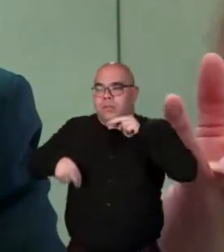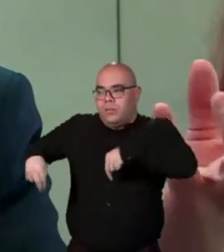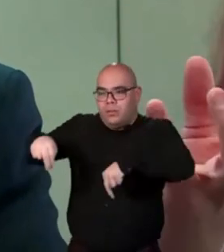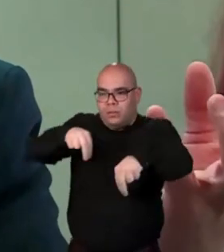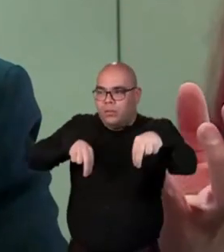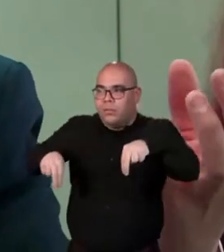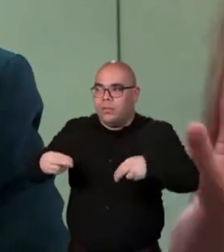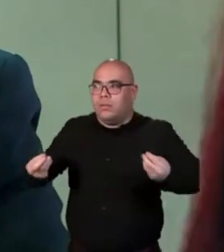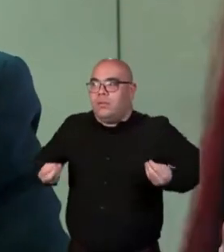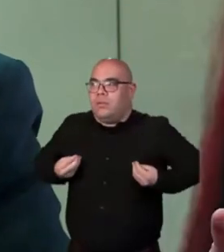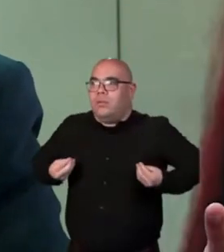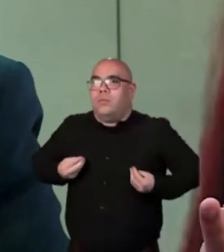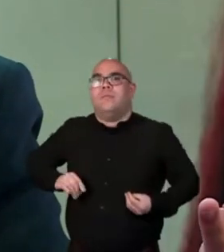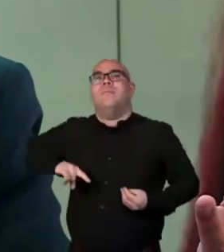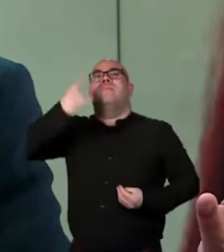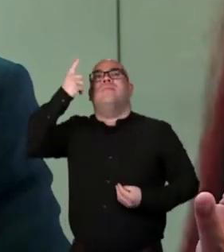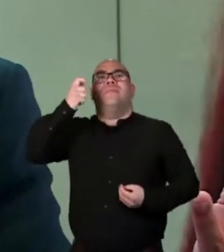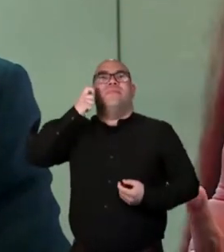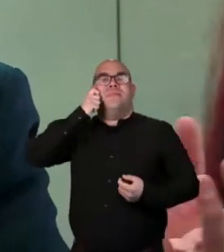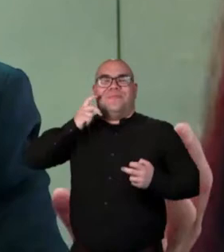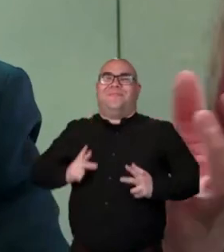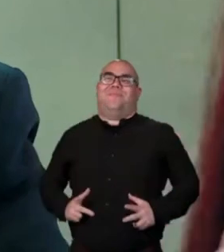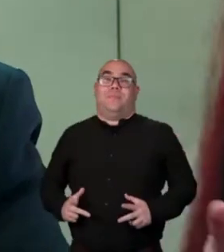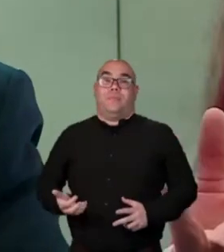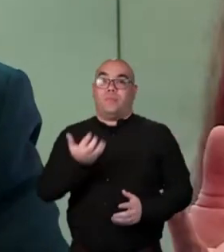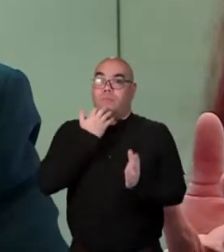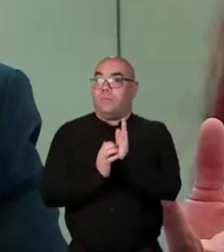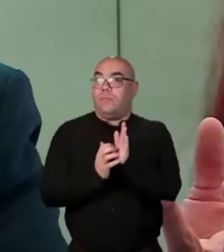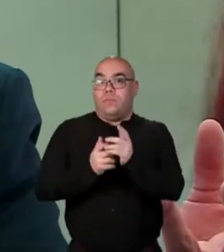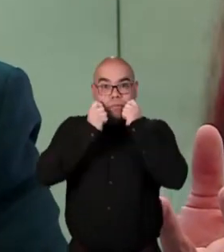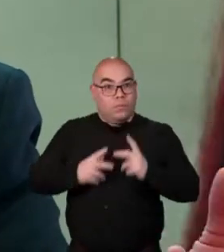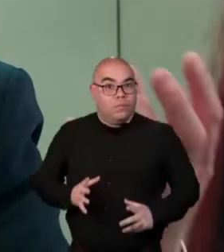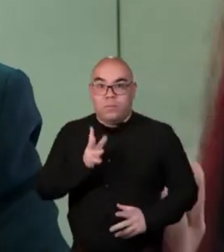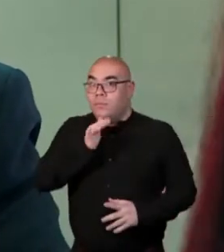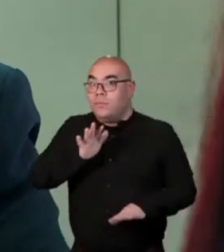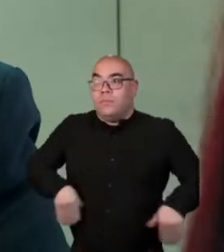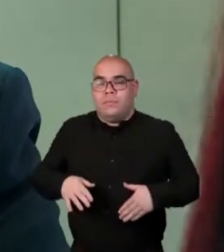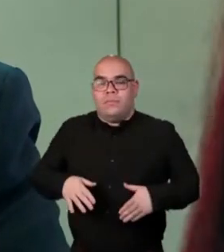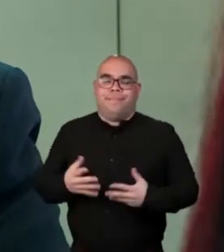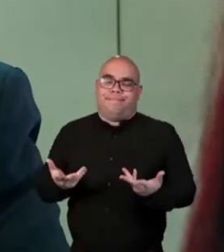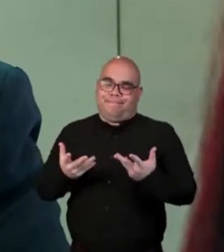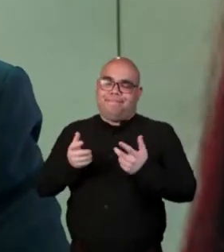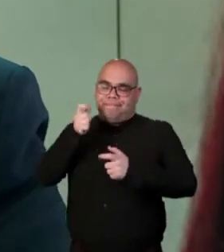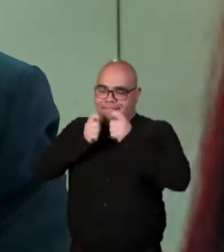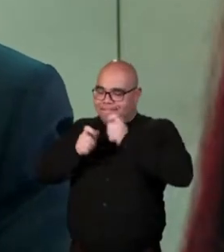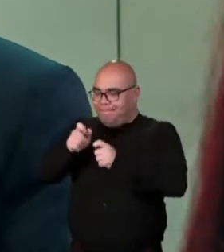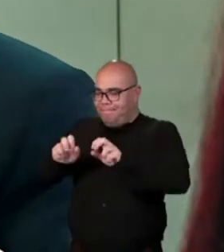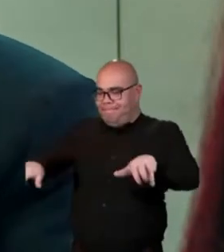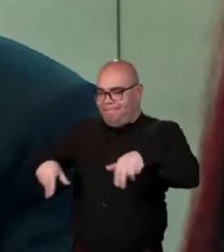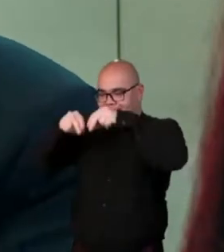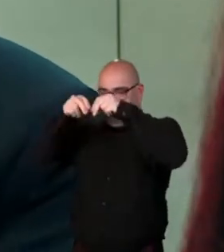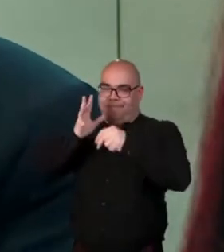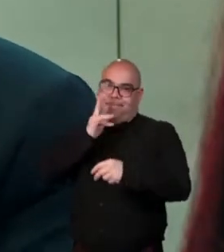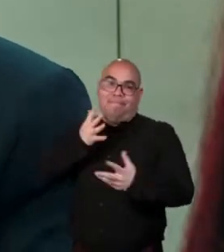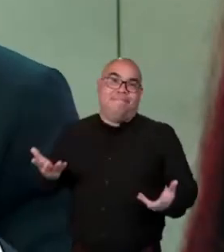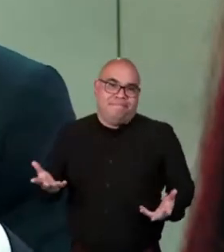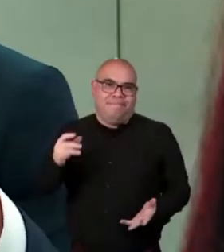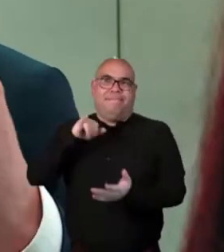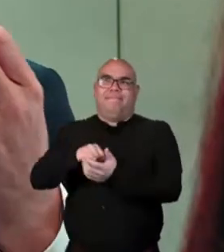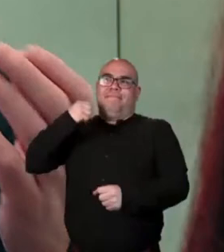humanidad vive porque porque hay humanos si no hubieran humanos no habría humanidad y es ahí donde tenemos que trabajar fuertemente y esa ha sido la constante